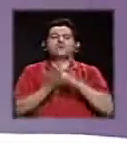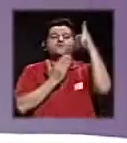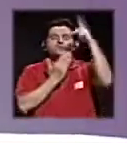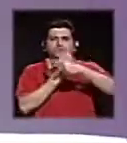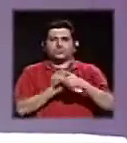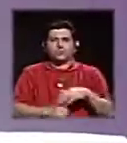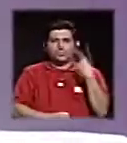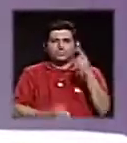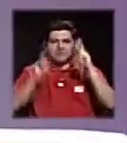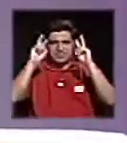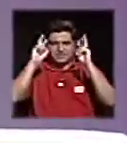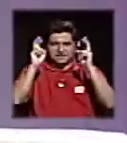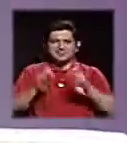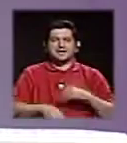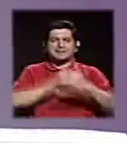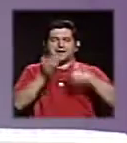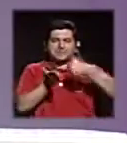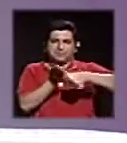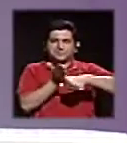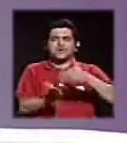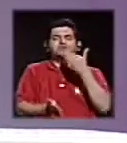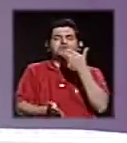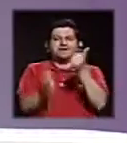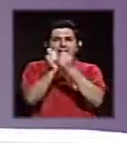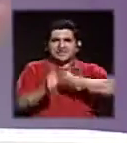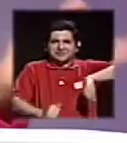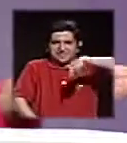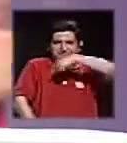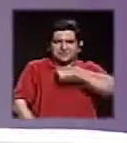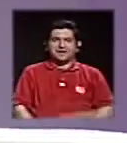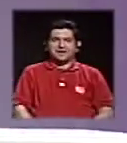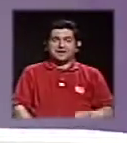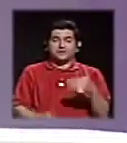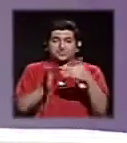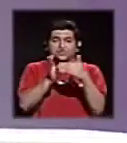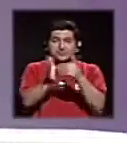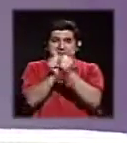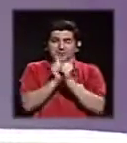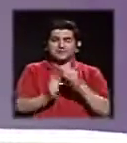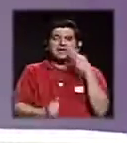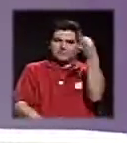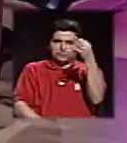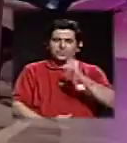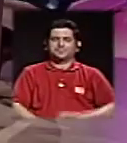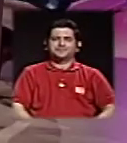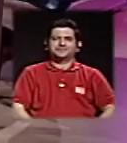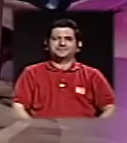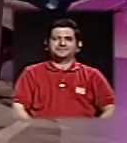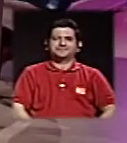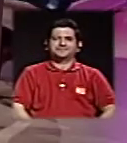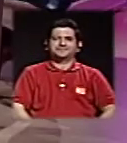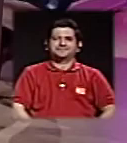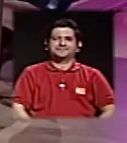que van a ser siempre sobre el proceso electoral muchas gracias por habernos acompañado y espero que estén de nuevo con nosotros en otra ocasión